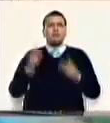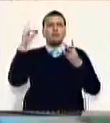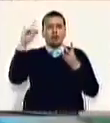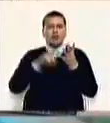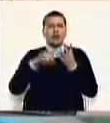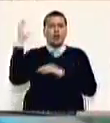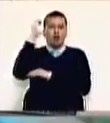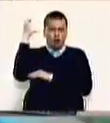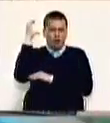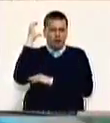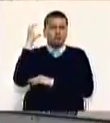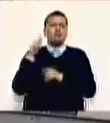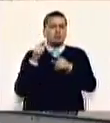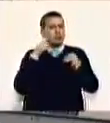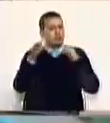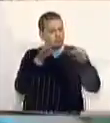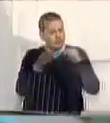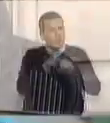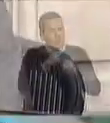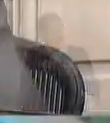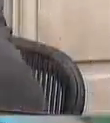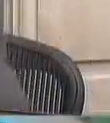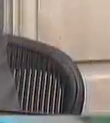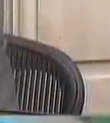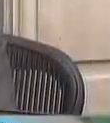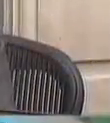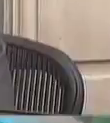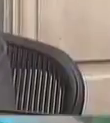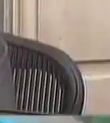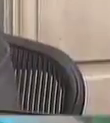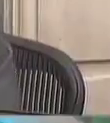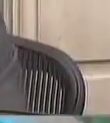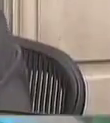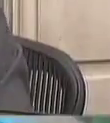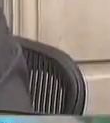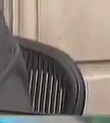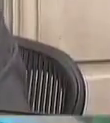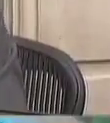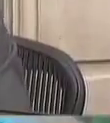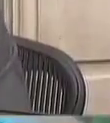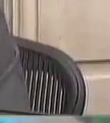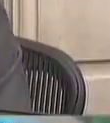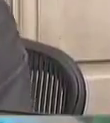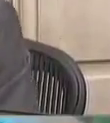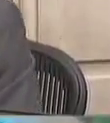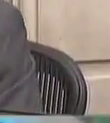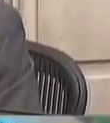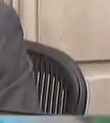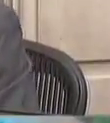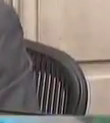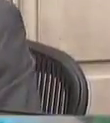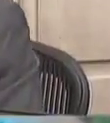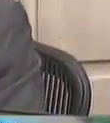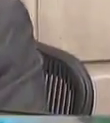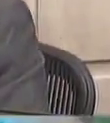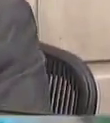Brasil, Bolivia y Colombia, explican la presión por la tierra. Y se suma otro fenómeno que también quiero describir en dos palabras.